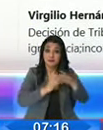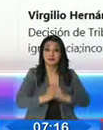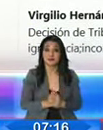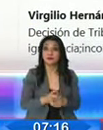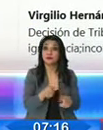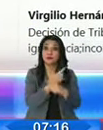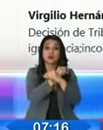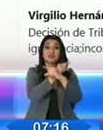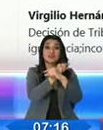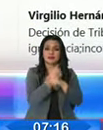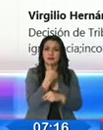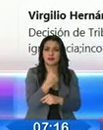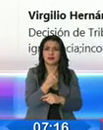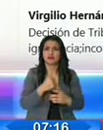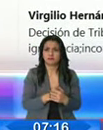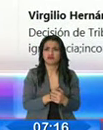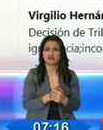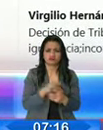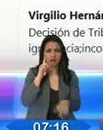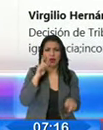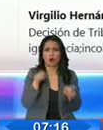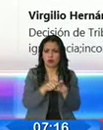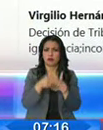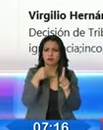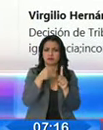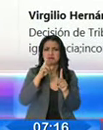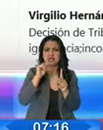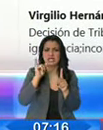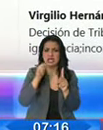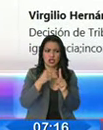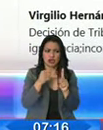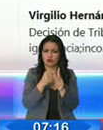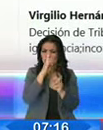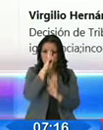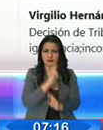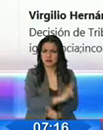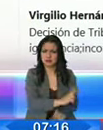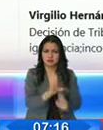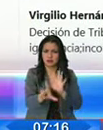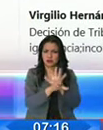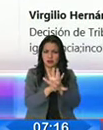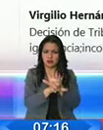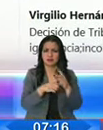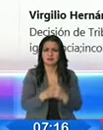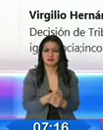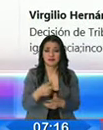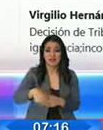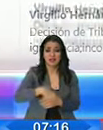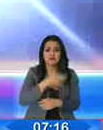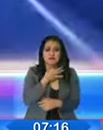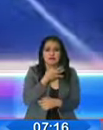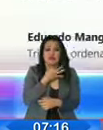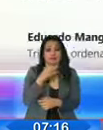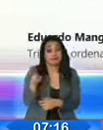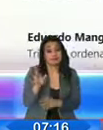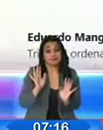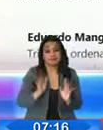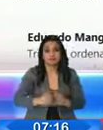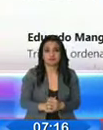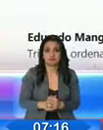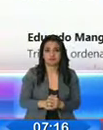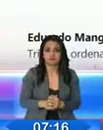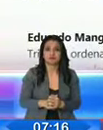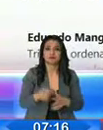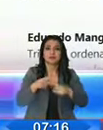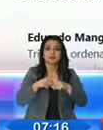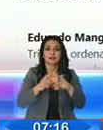social ponía: coincido con Virgilio Hernández, es arbitrario e ilegal, demostración del miedo al poder. Mientras que el ex